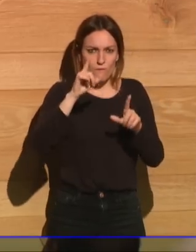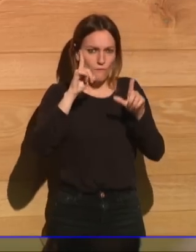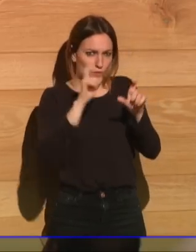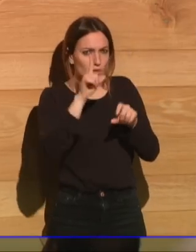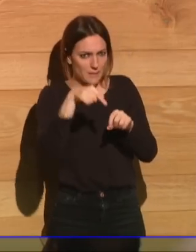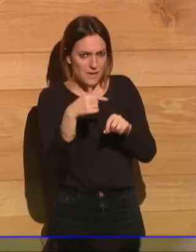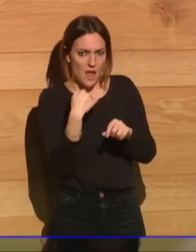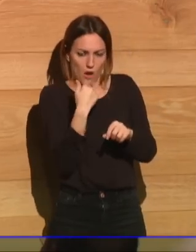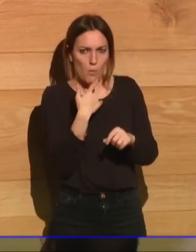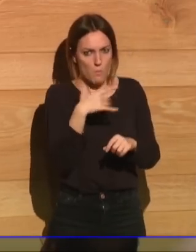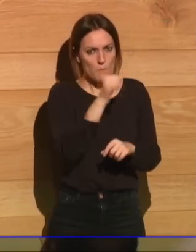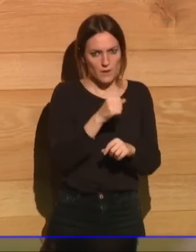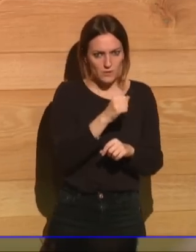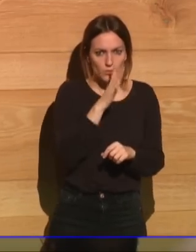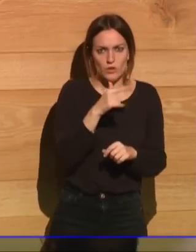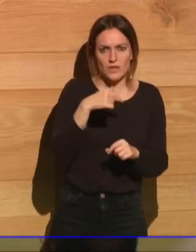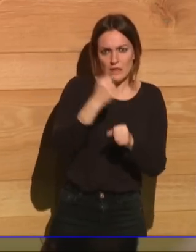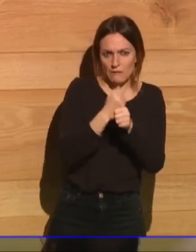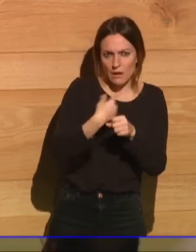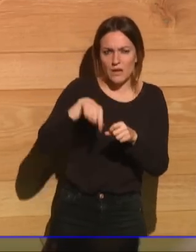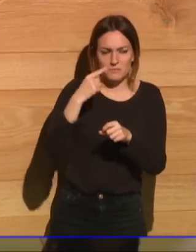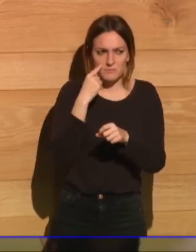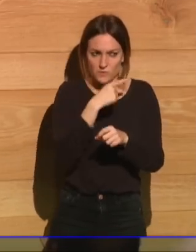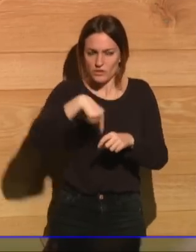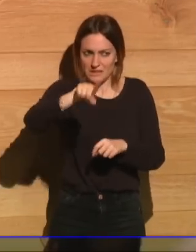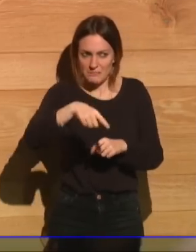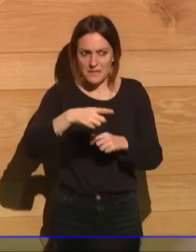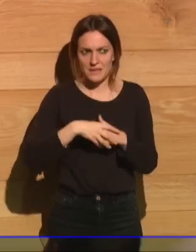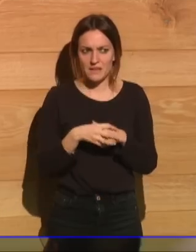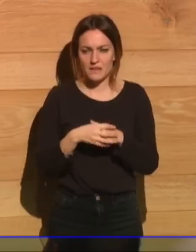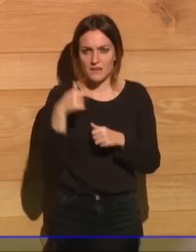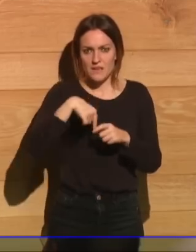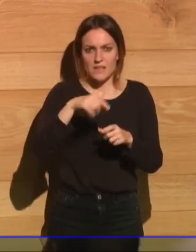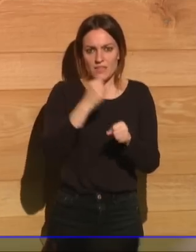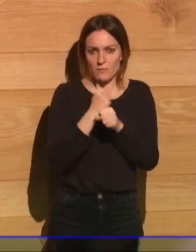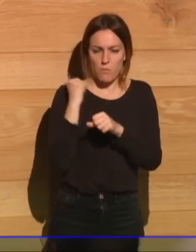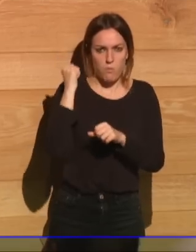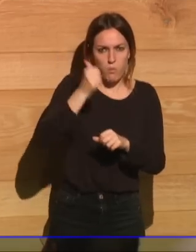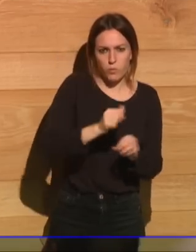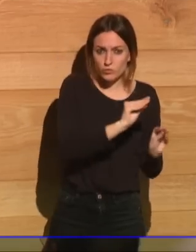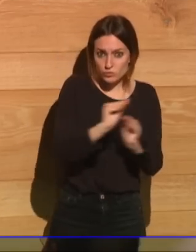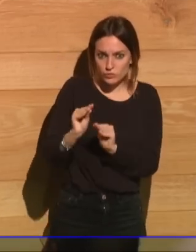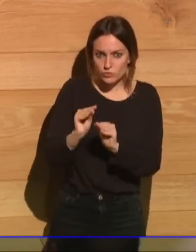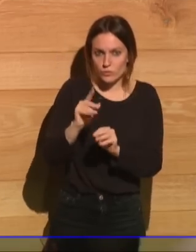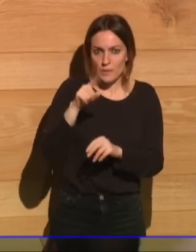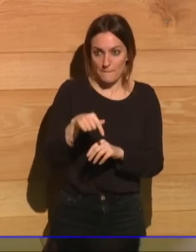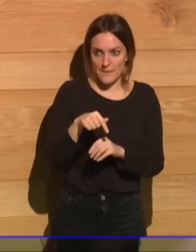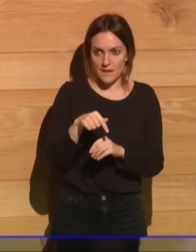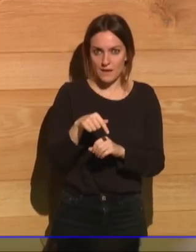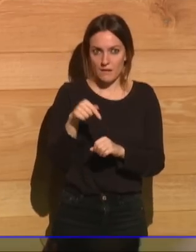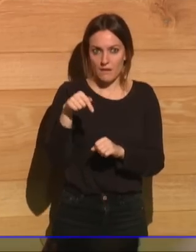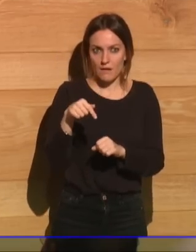está muy espectacular porque hace trabajar el ojo bastante. No, eso toda su carrera. Curiosamente ya da con los que serían sus